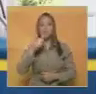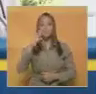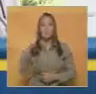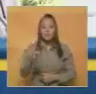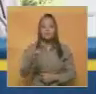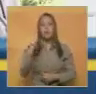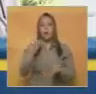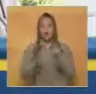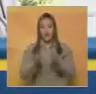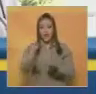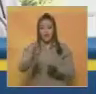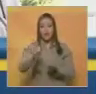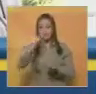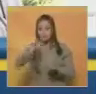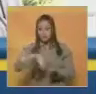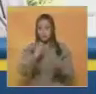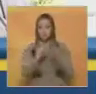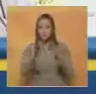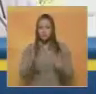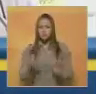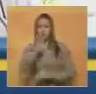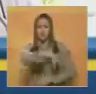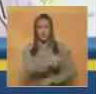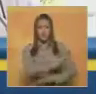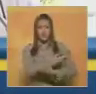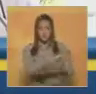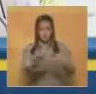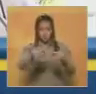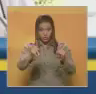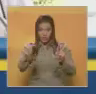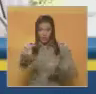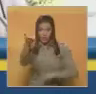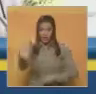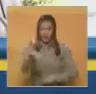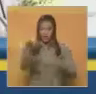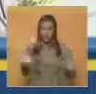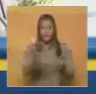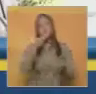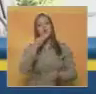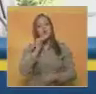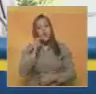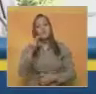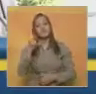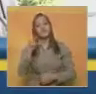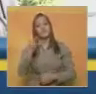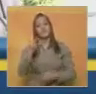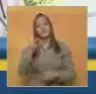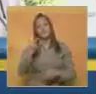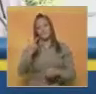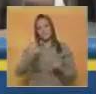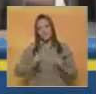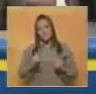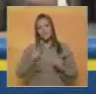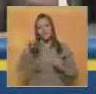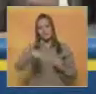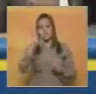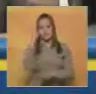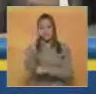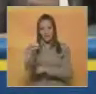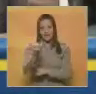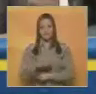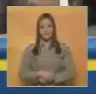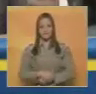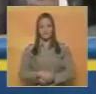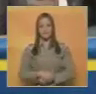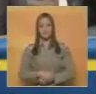también pueden estudiar en la universidad, como hoy le damos la oportunidad a muchos muchachos de las comunidades populares de Petare. Esta es la tercera edición